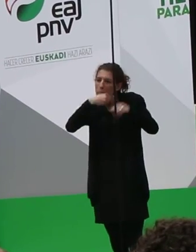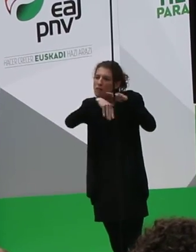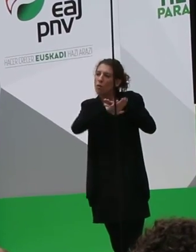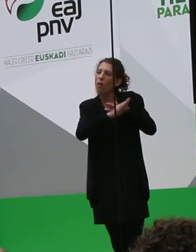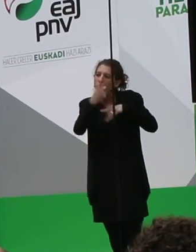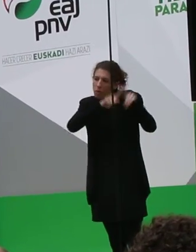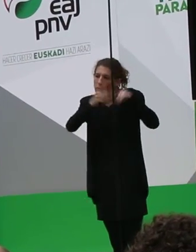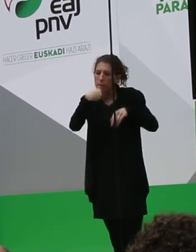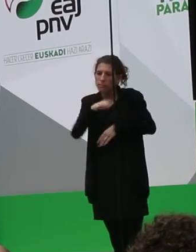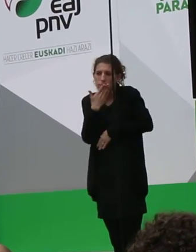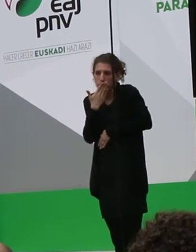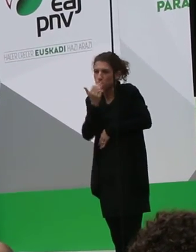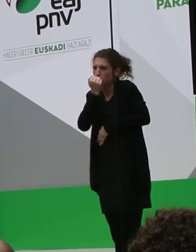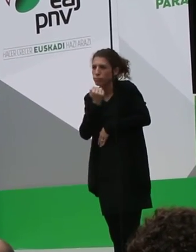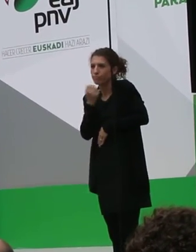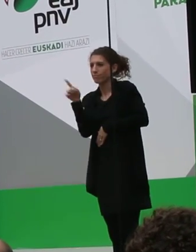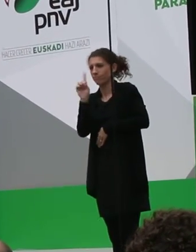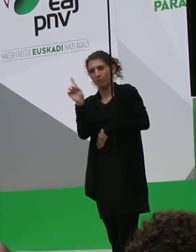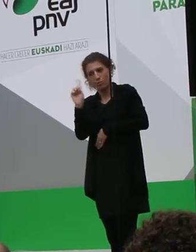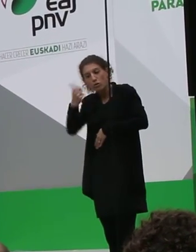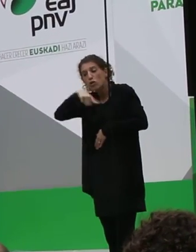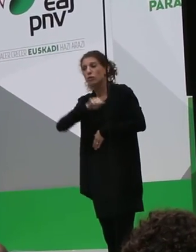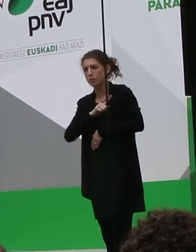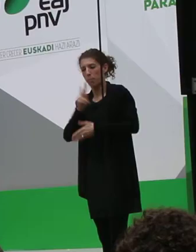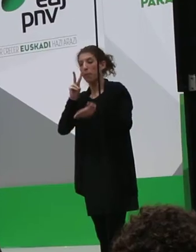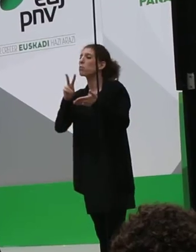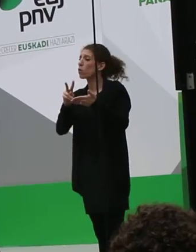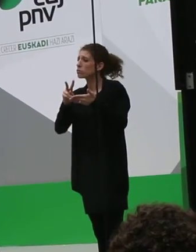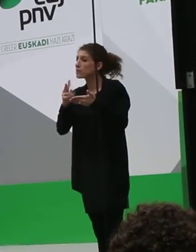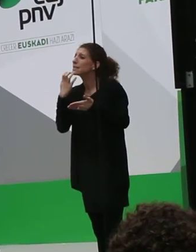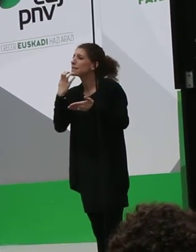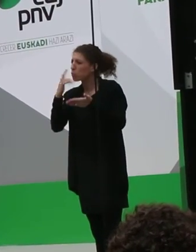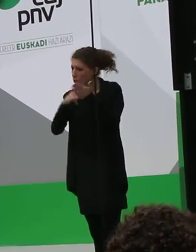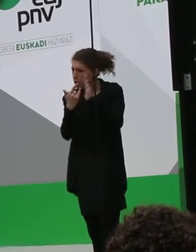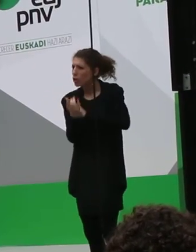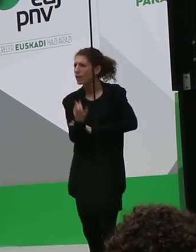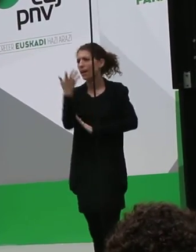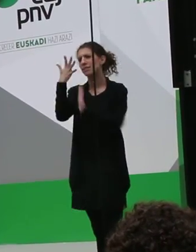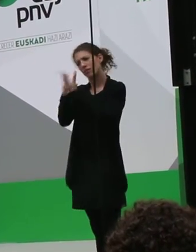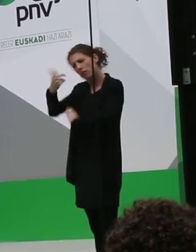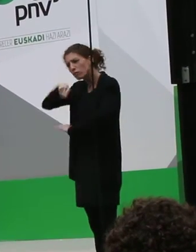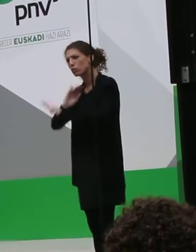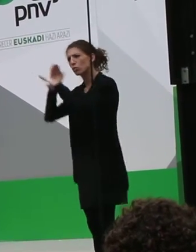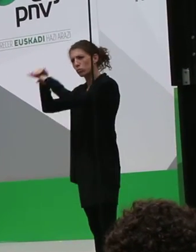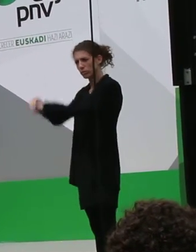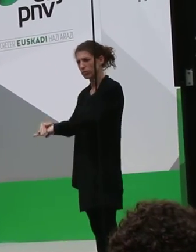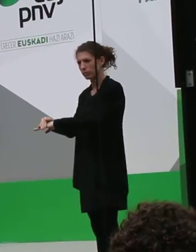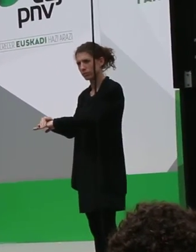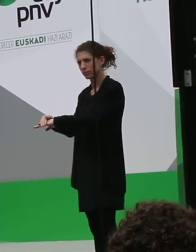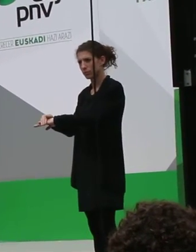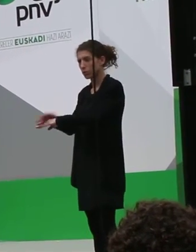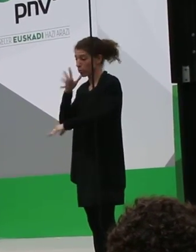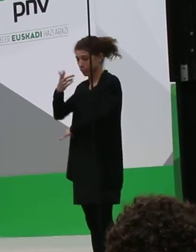solo prometemos aquello que vamos a cumplir. Defendemos un proyecto que exige un